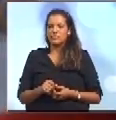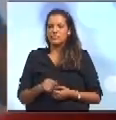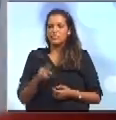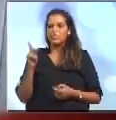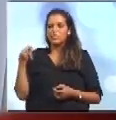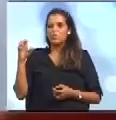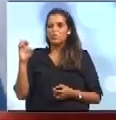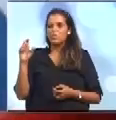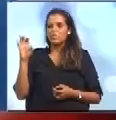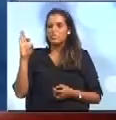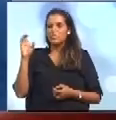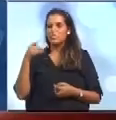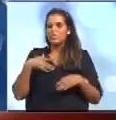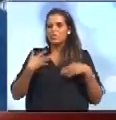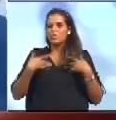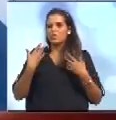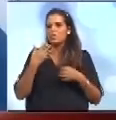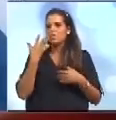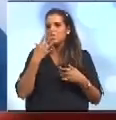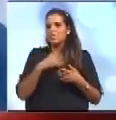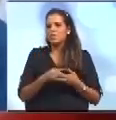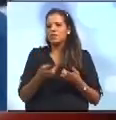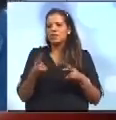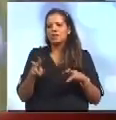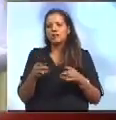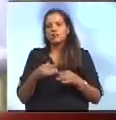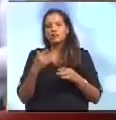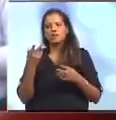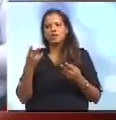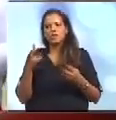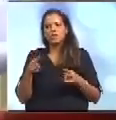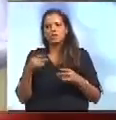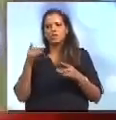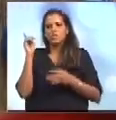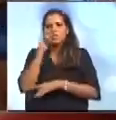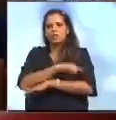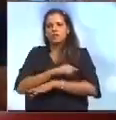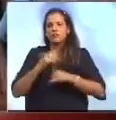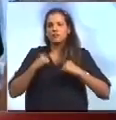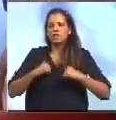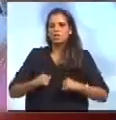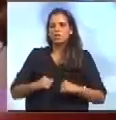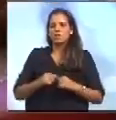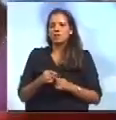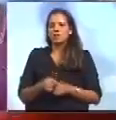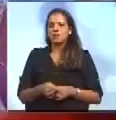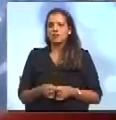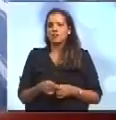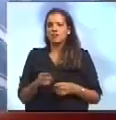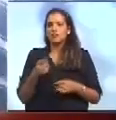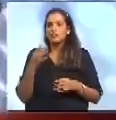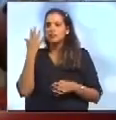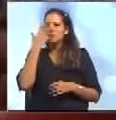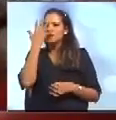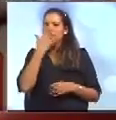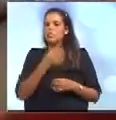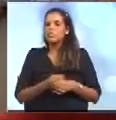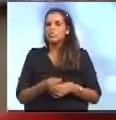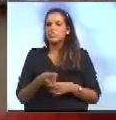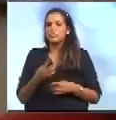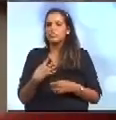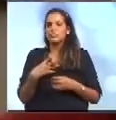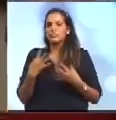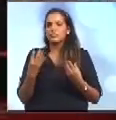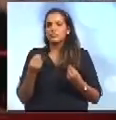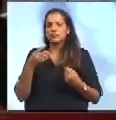Petita no todo eran alegrías. Sufrió, al igual que muchos otros, el recelo y la indiferencia que sufrían los afroesmeraldeños, mucho más ella por